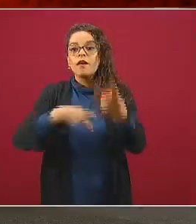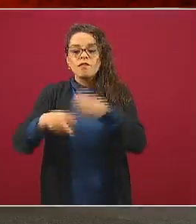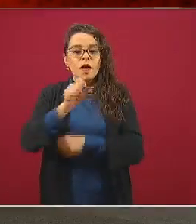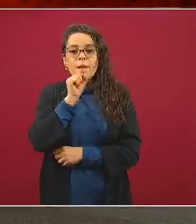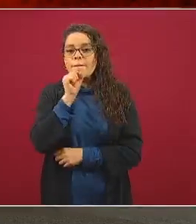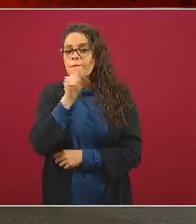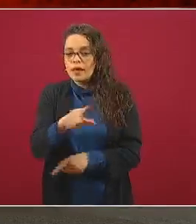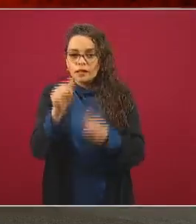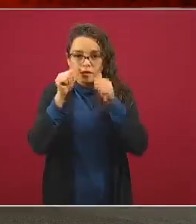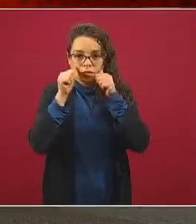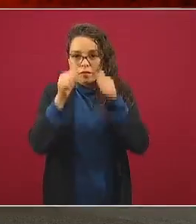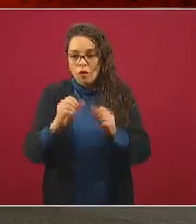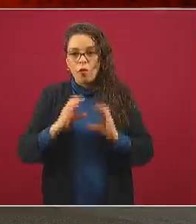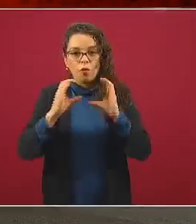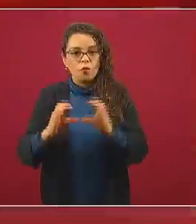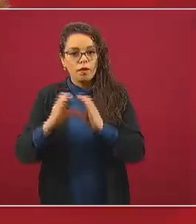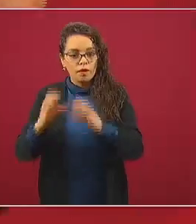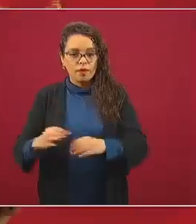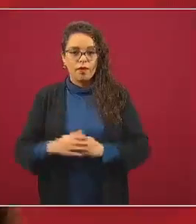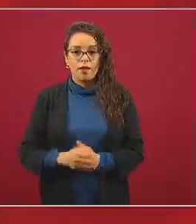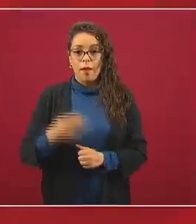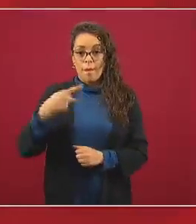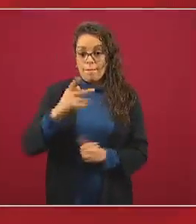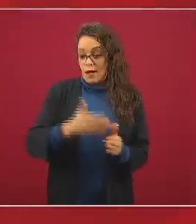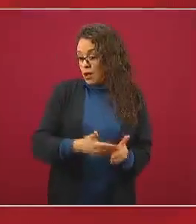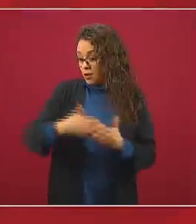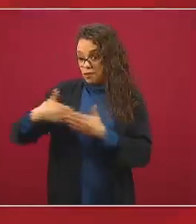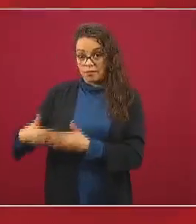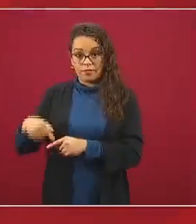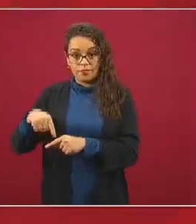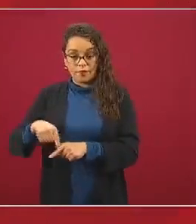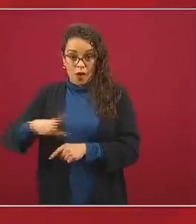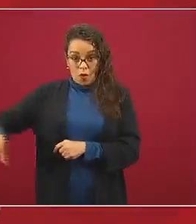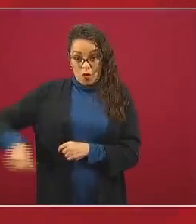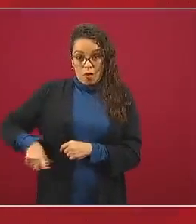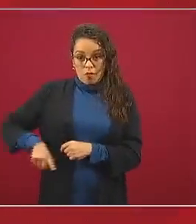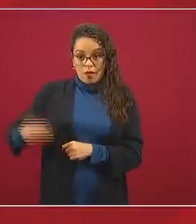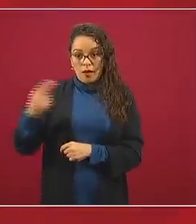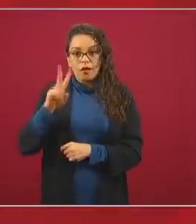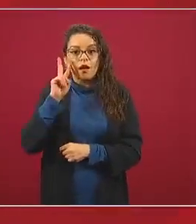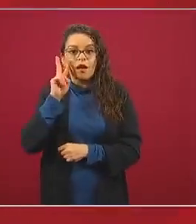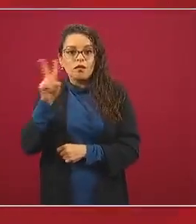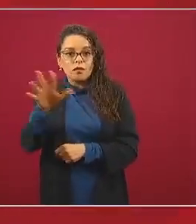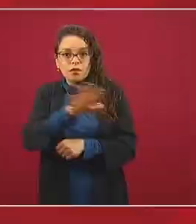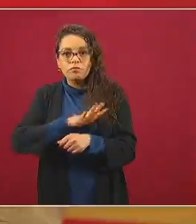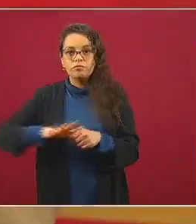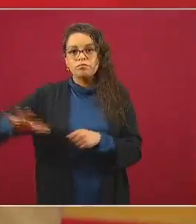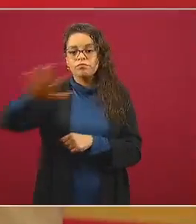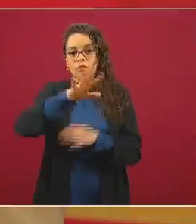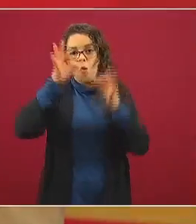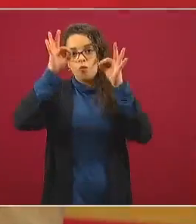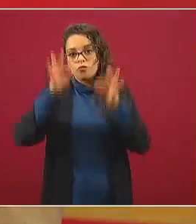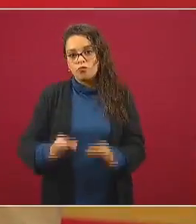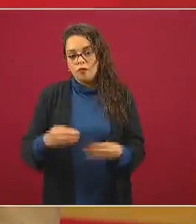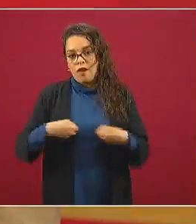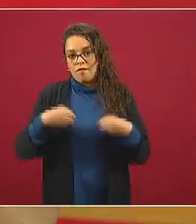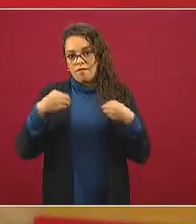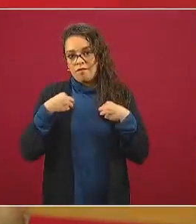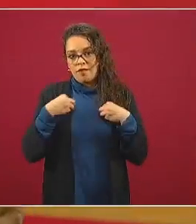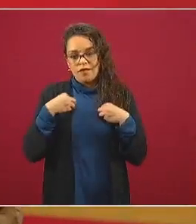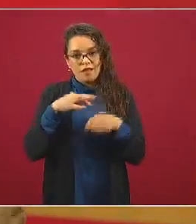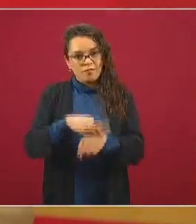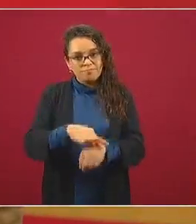Pero a nivel de gobierno tenemos que ver integralmente a toda la sociedad y a toda la realidad nacional. Y en su momento tenemos